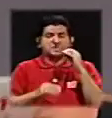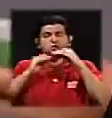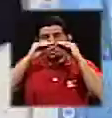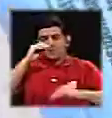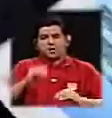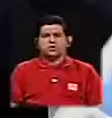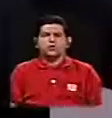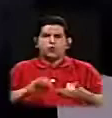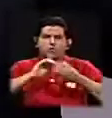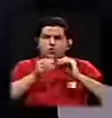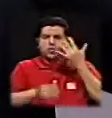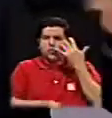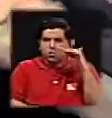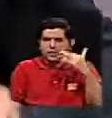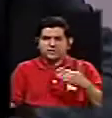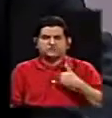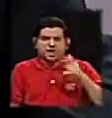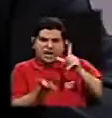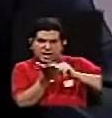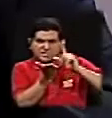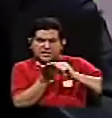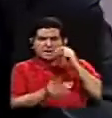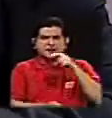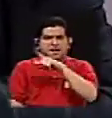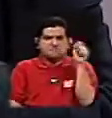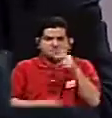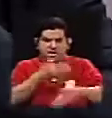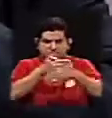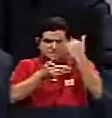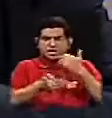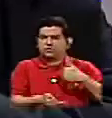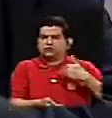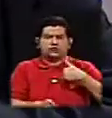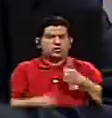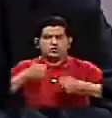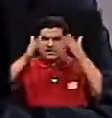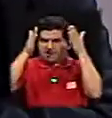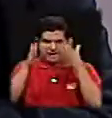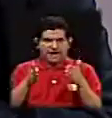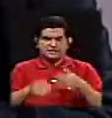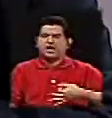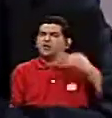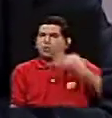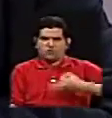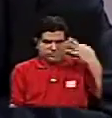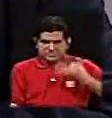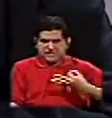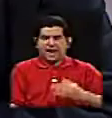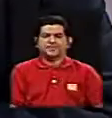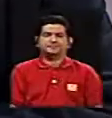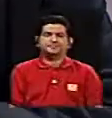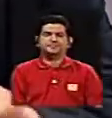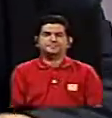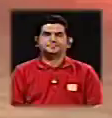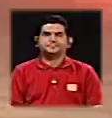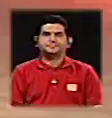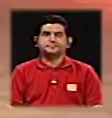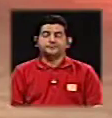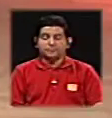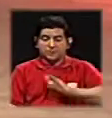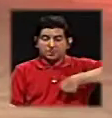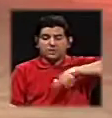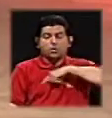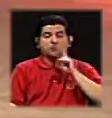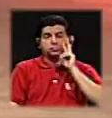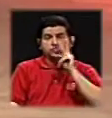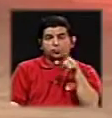Viendo que los datos son similares a los que se habían publicado hace algunos meses, cuando todavía no había candidatos oficiales, lo que estamos viendo aquí